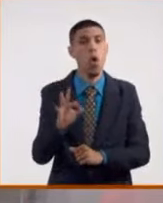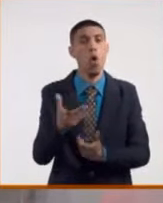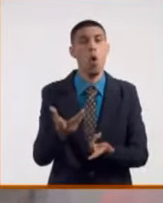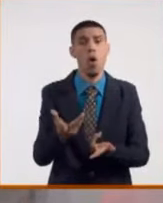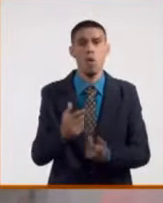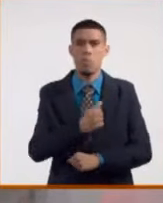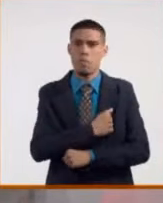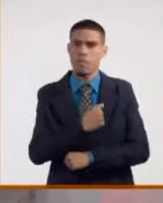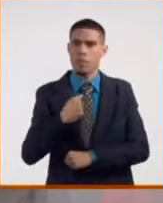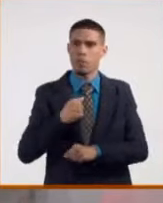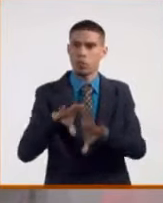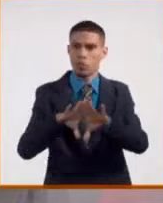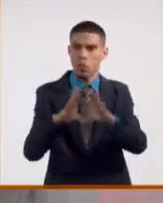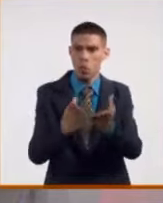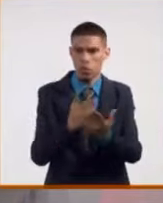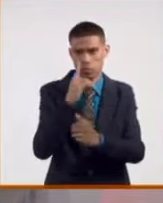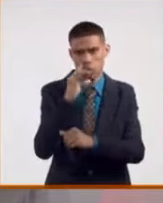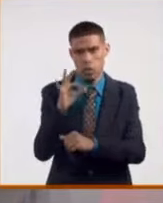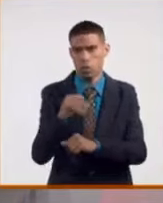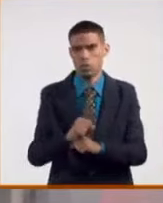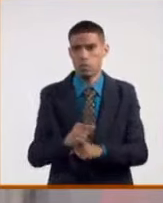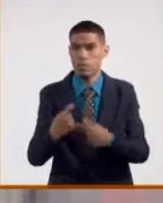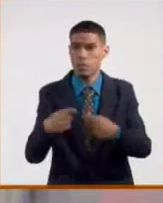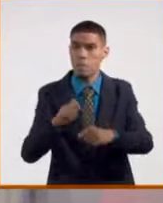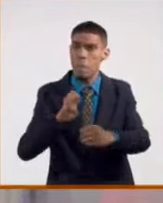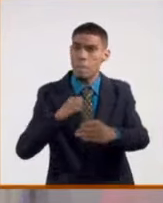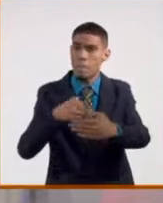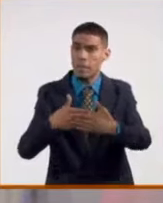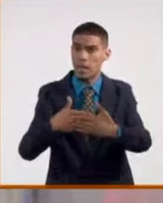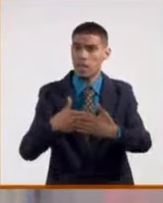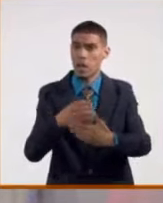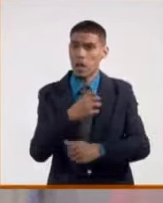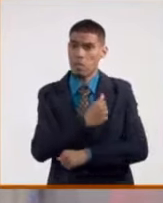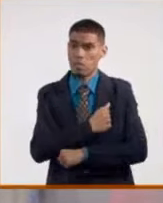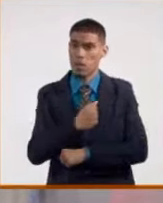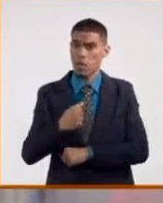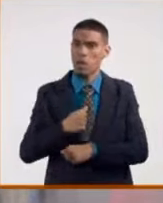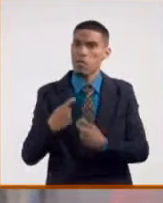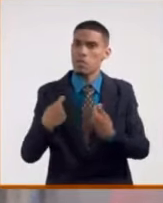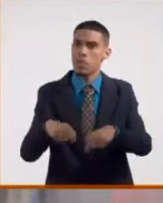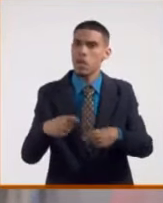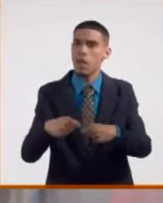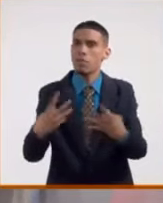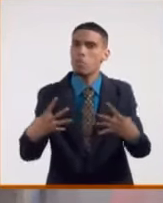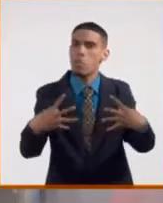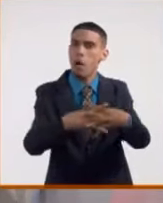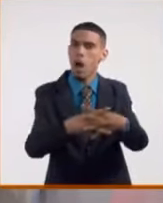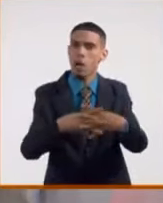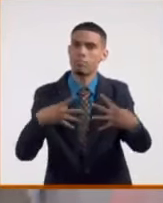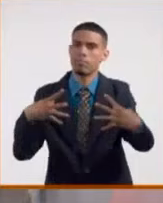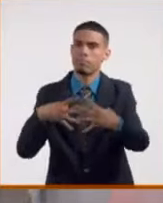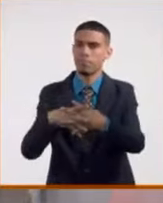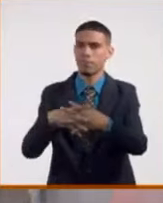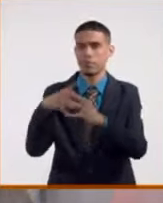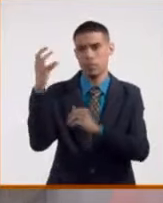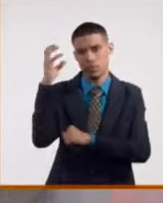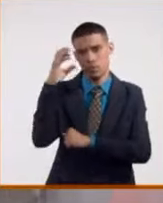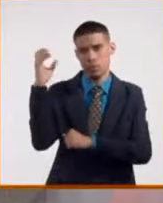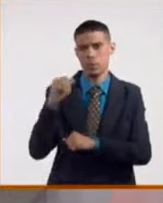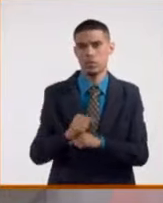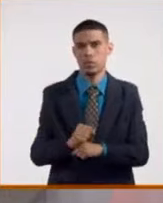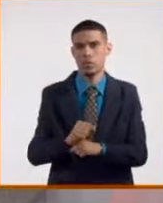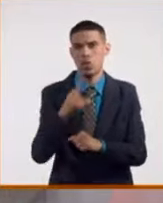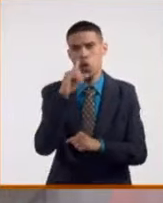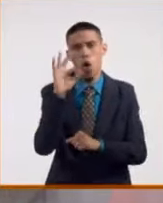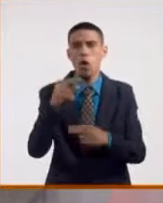hablando de fortalecer la empresa Estatal socialista estamos hablando de regulación de precios precisamente para evitar que la competencia se imponga como el el